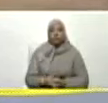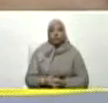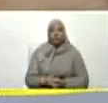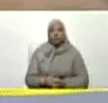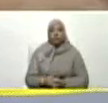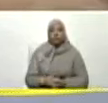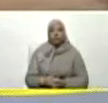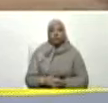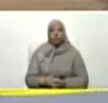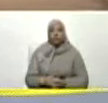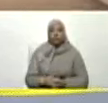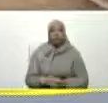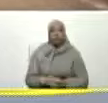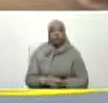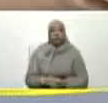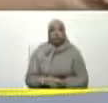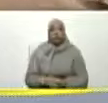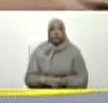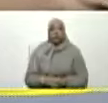Una lluvia